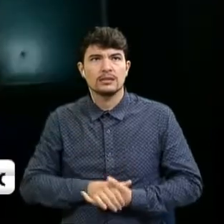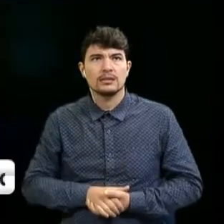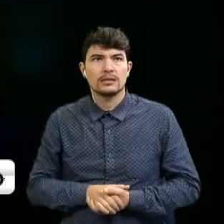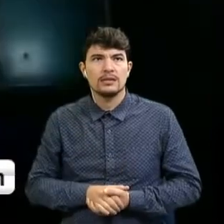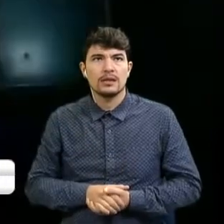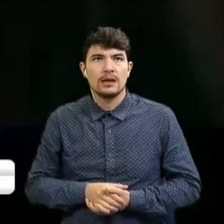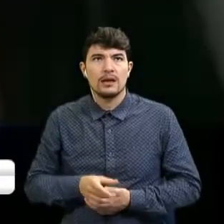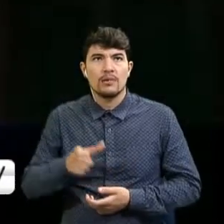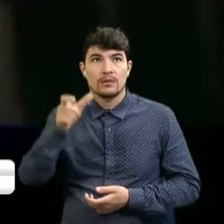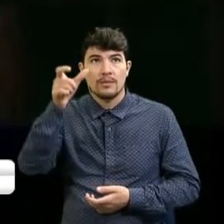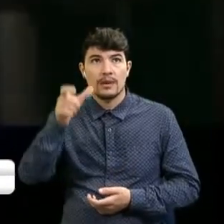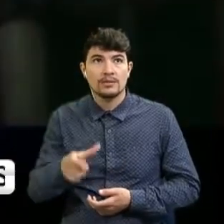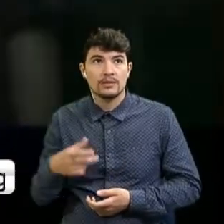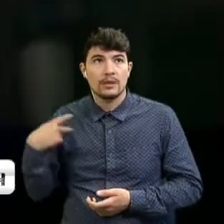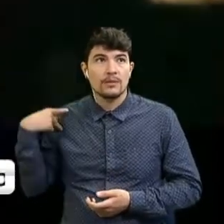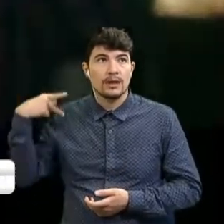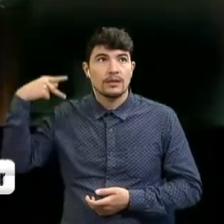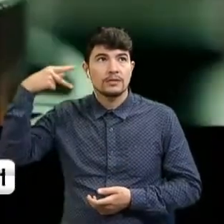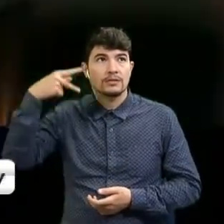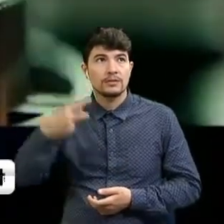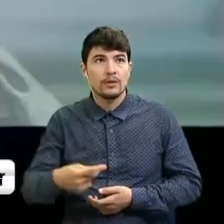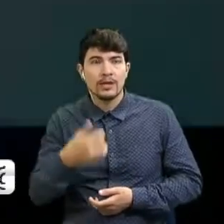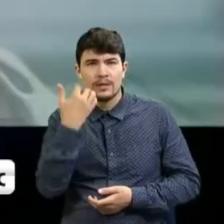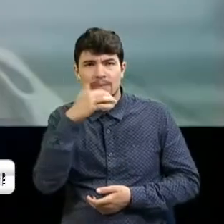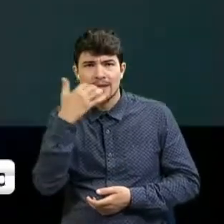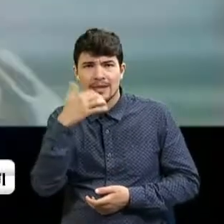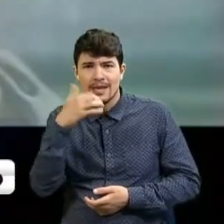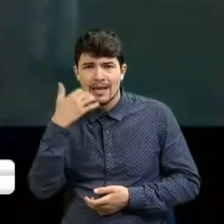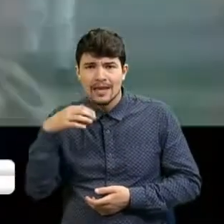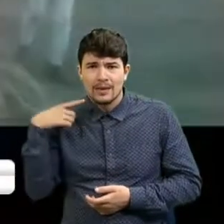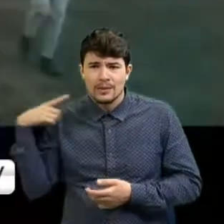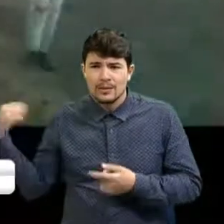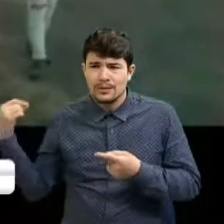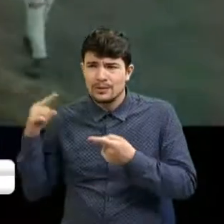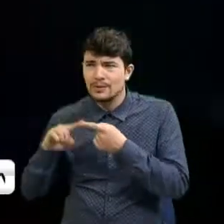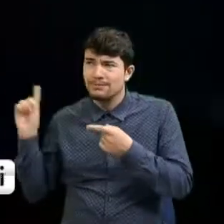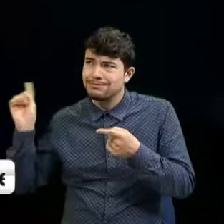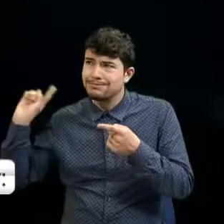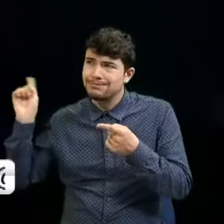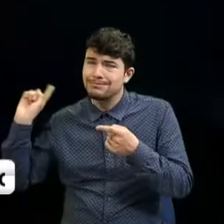Un personaje con una historia terrorífica que data de varios siglos atrás.